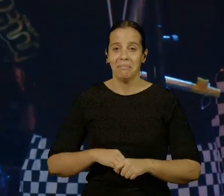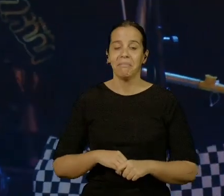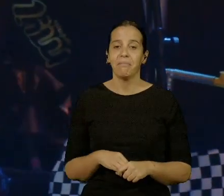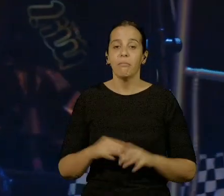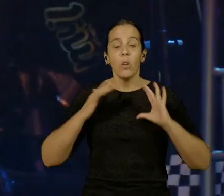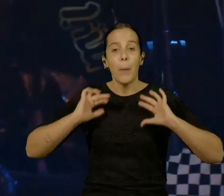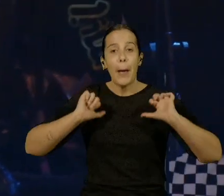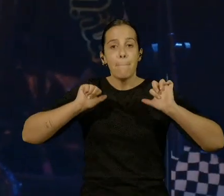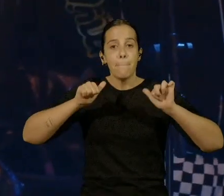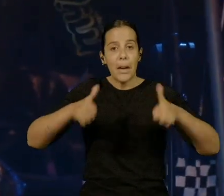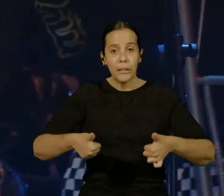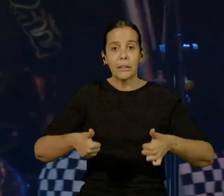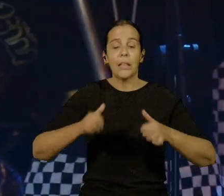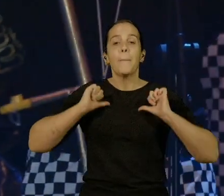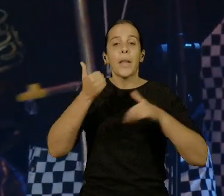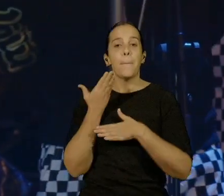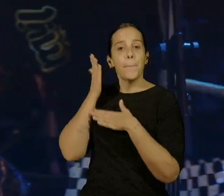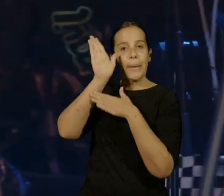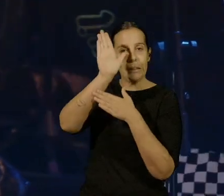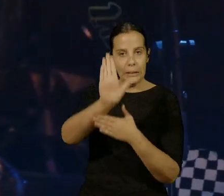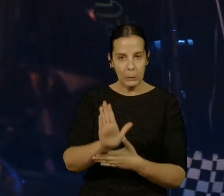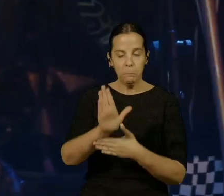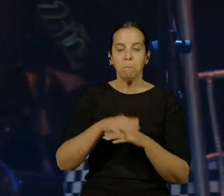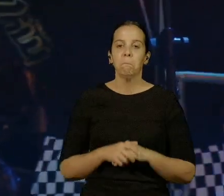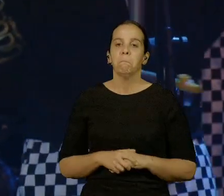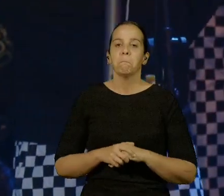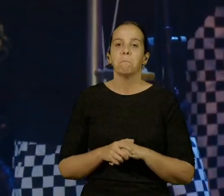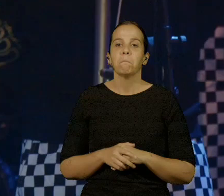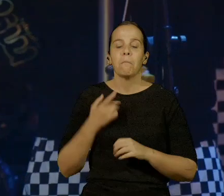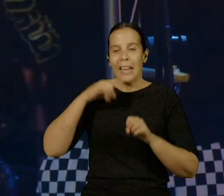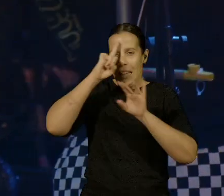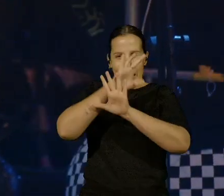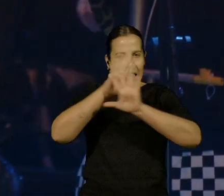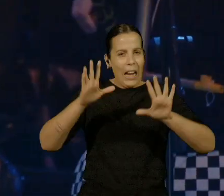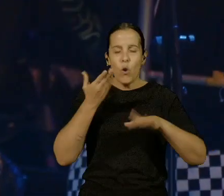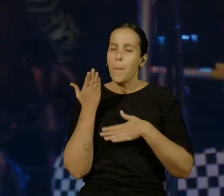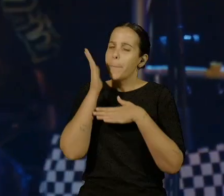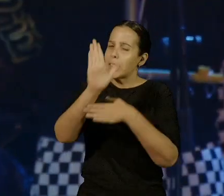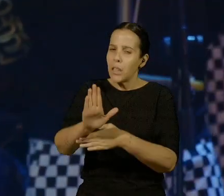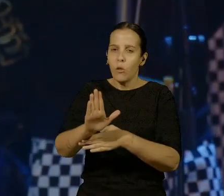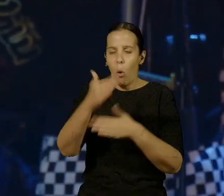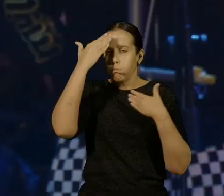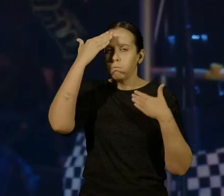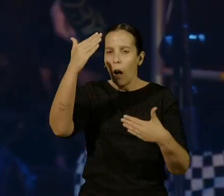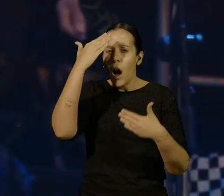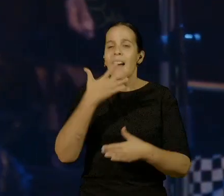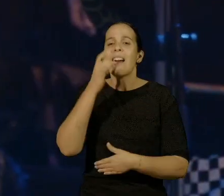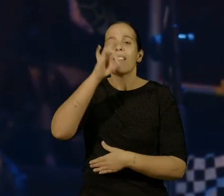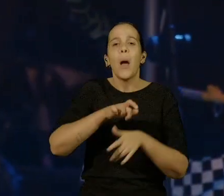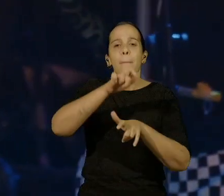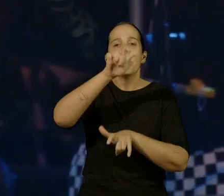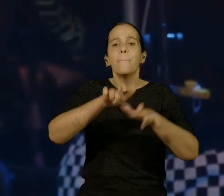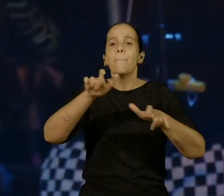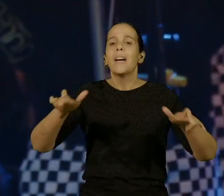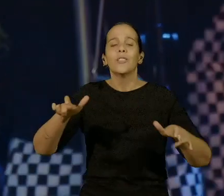Vamos a empezar con nuestra presentación. Que quede claro que nuestra presentación hoy va dedicada para la gente